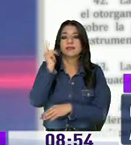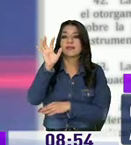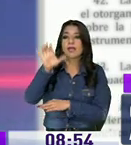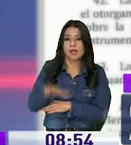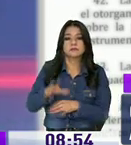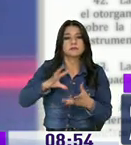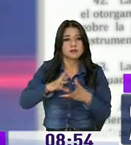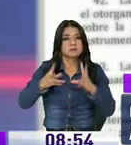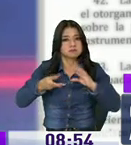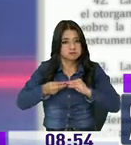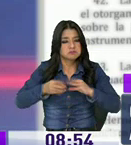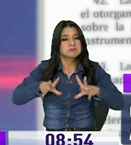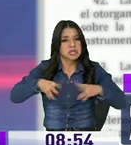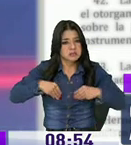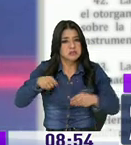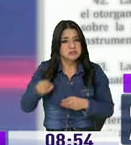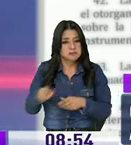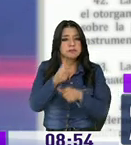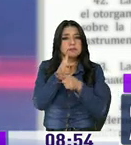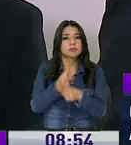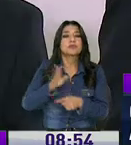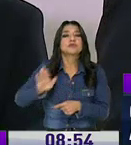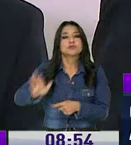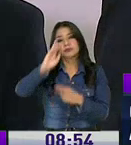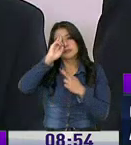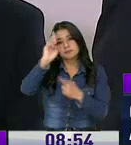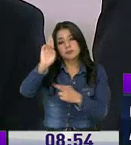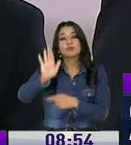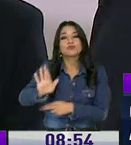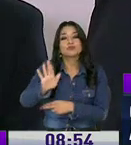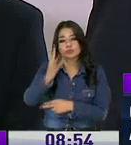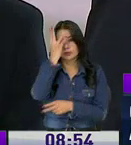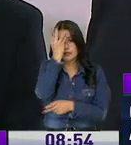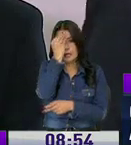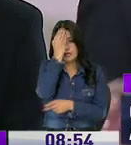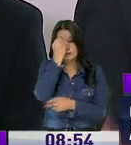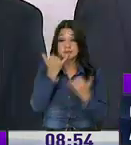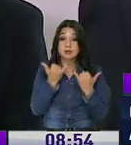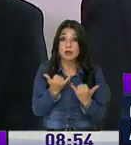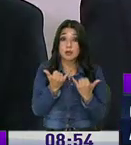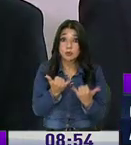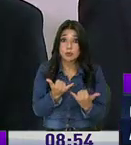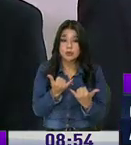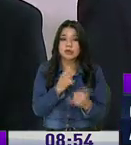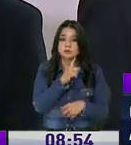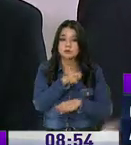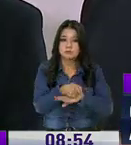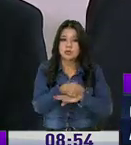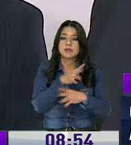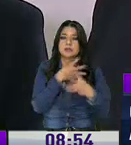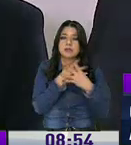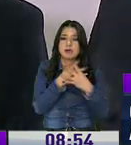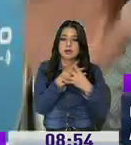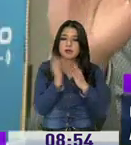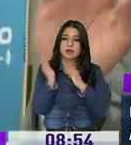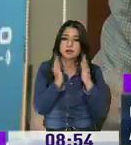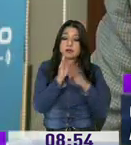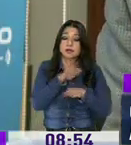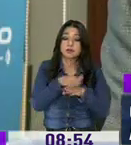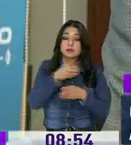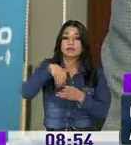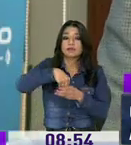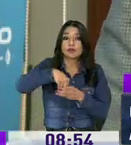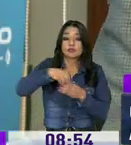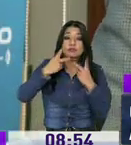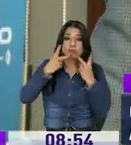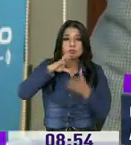que adopte las medidas cautelares acordadas. Sobre Jorge Glass, actualmente pesa una orden de prisión por supuesta malversación de